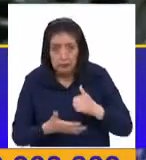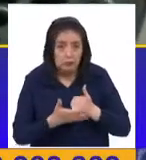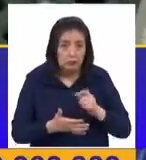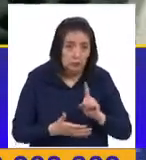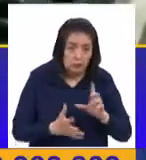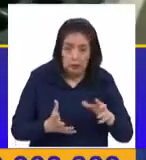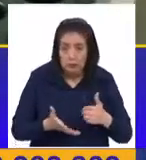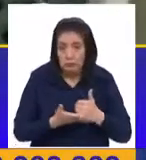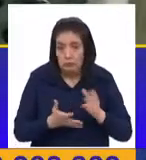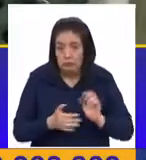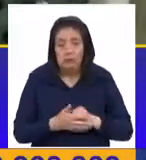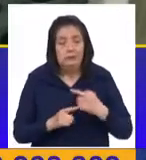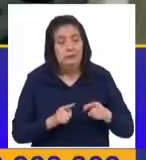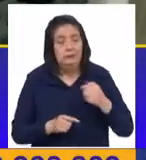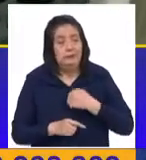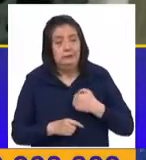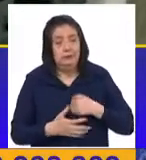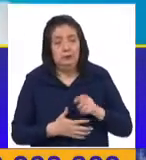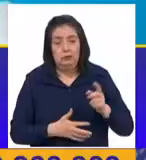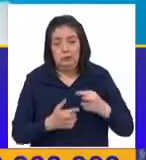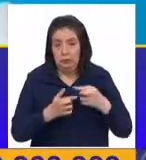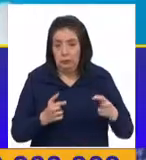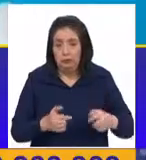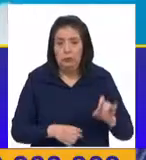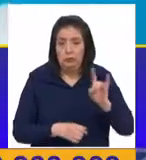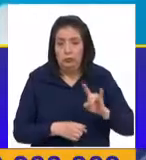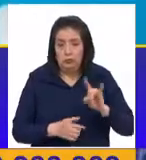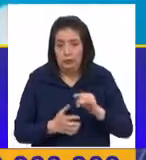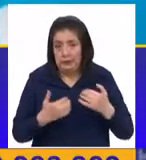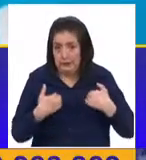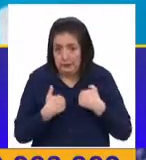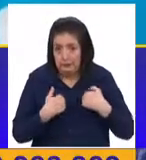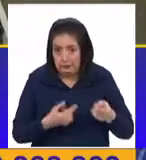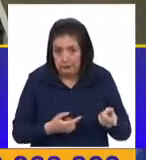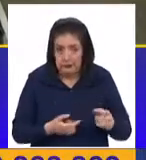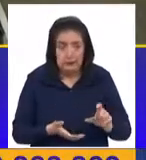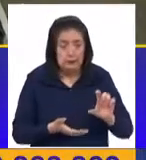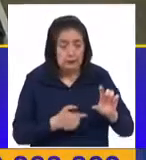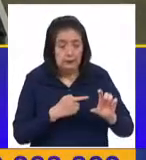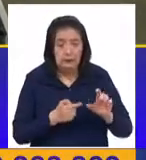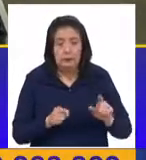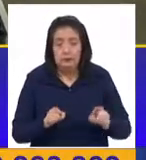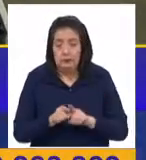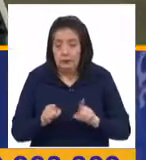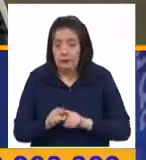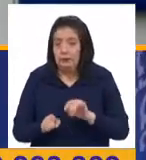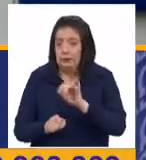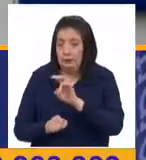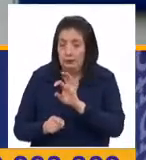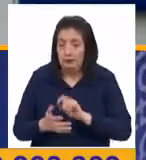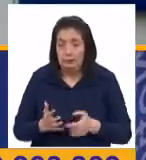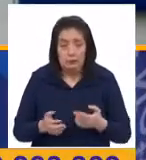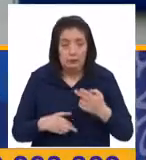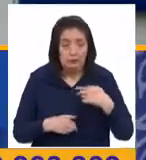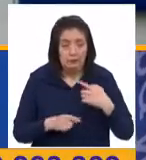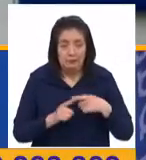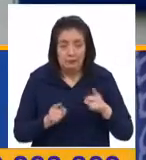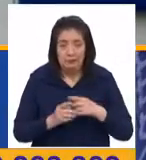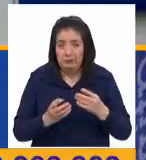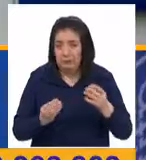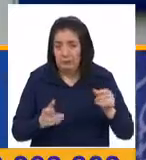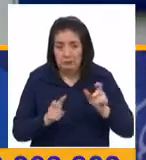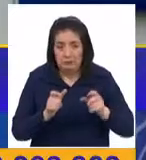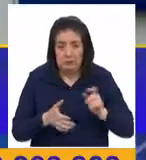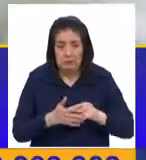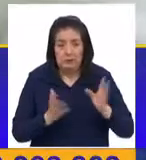ivermectina. Lamentablemente, se trata de un producto de uso veterinario. Hay también una dosis de ivermectina para uso en humanos, pero muchas